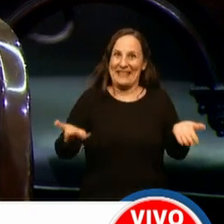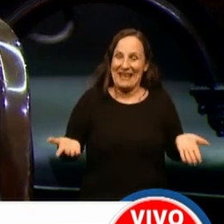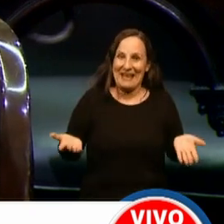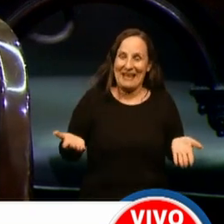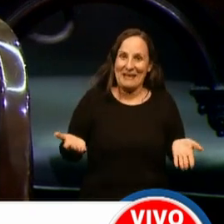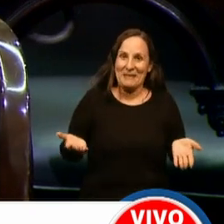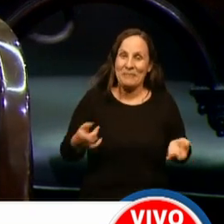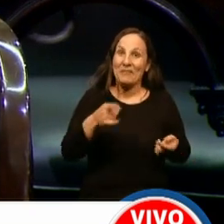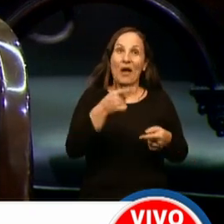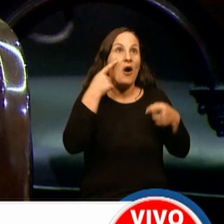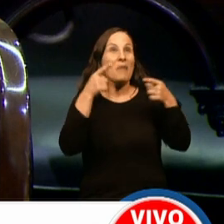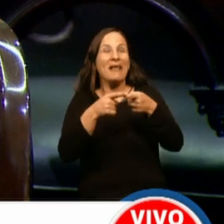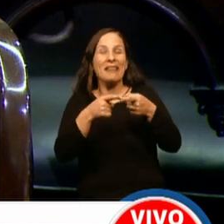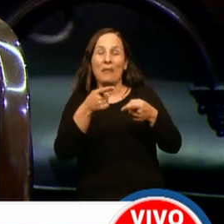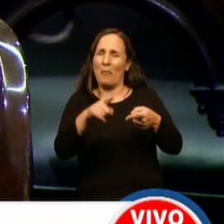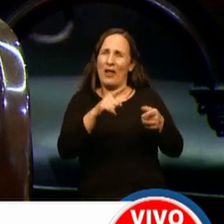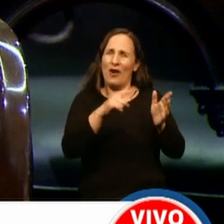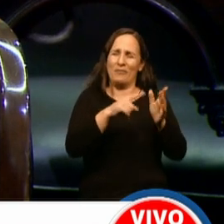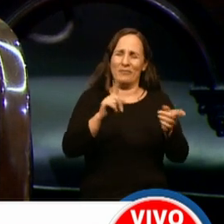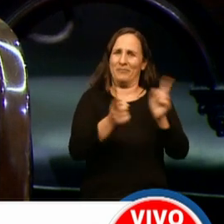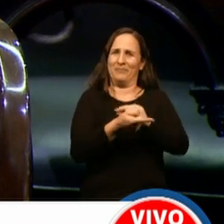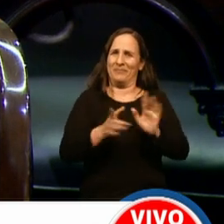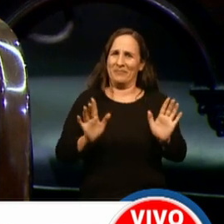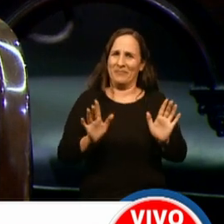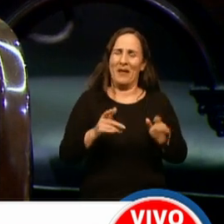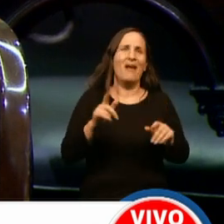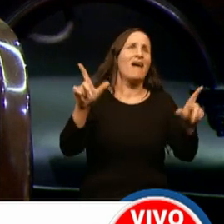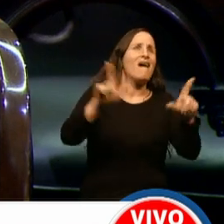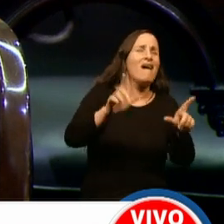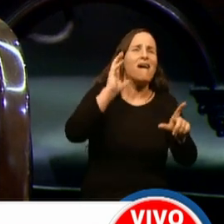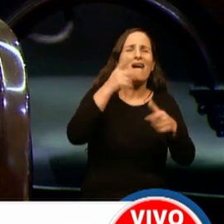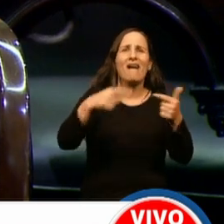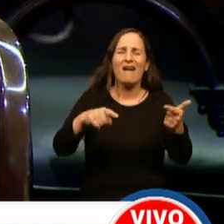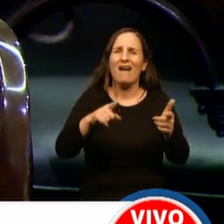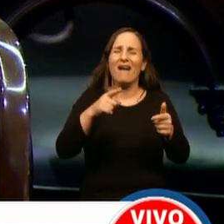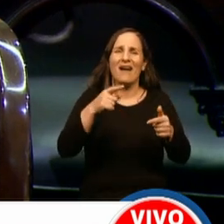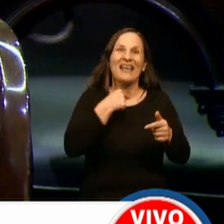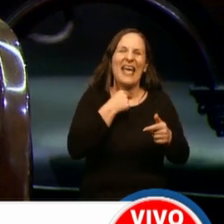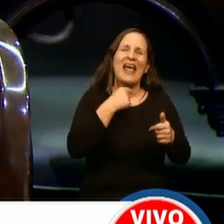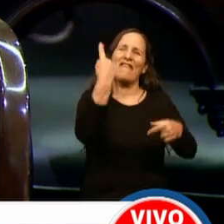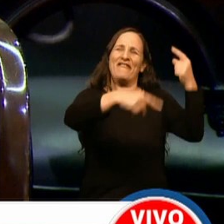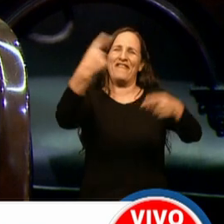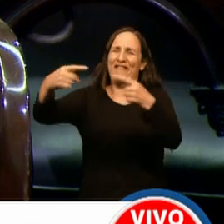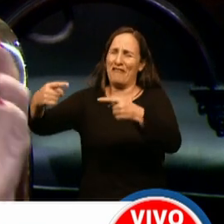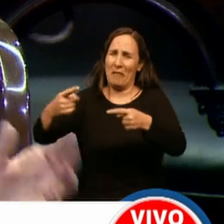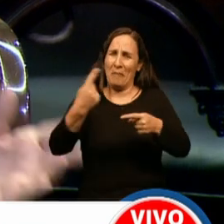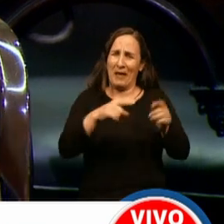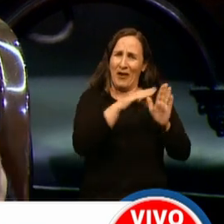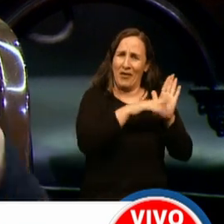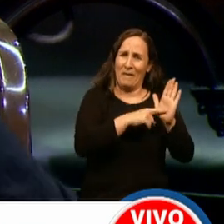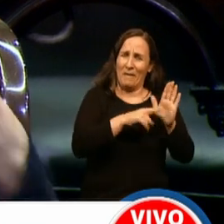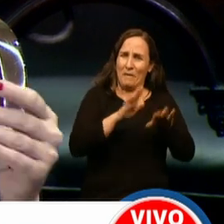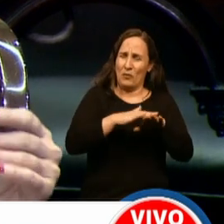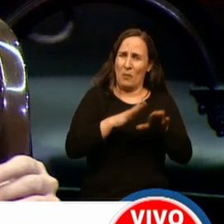que se pretende en relación a la pluralidad de medios de comunicación se va a lograr con esta ley va a ser mucho más fácil a los medios grandes